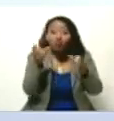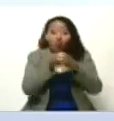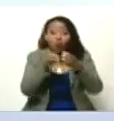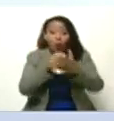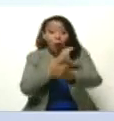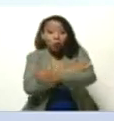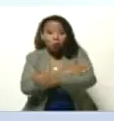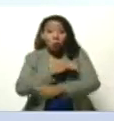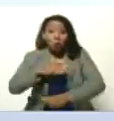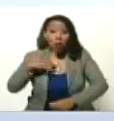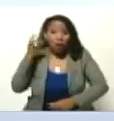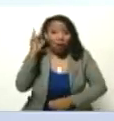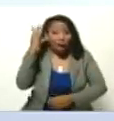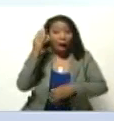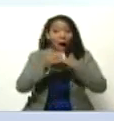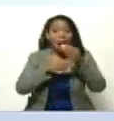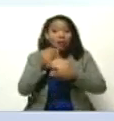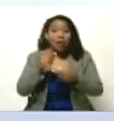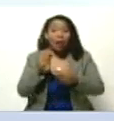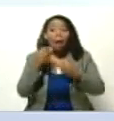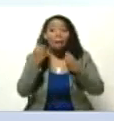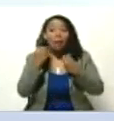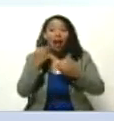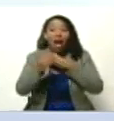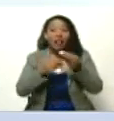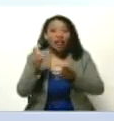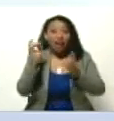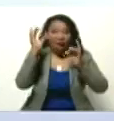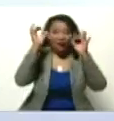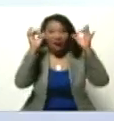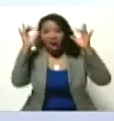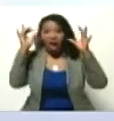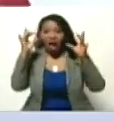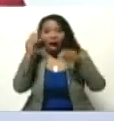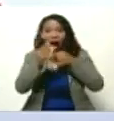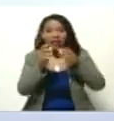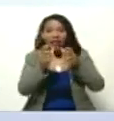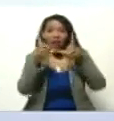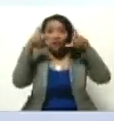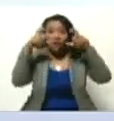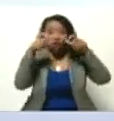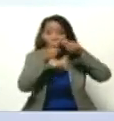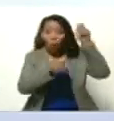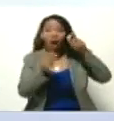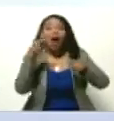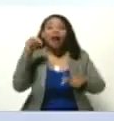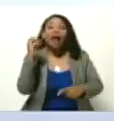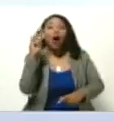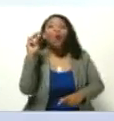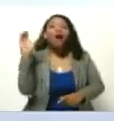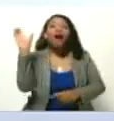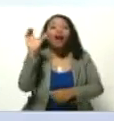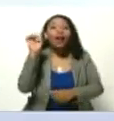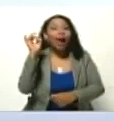pudiera generar para dividir, y entonces saca unos afiches de Nahum en Caracas.